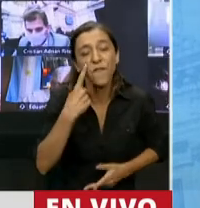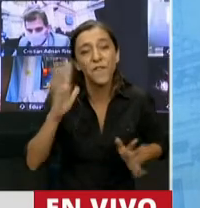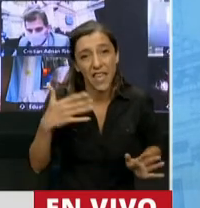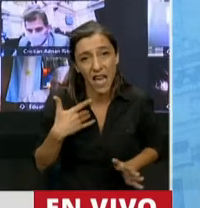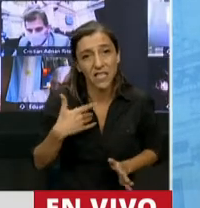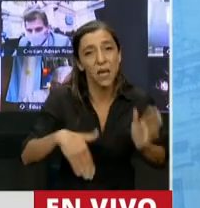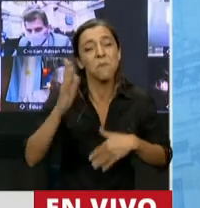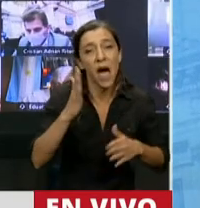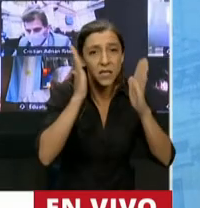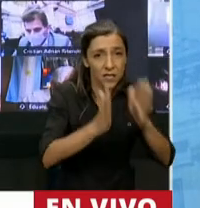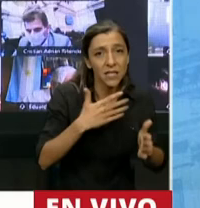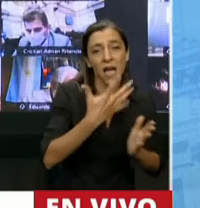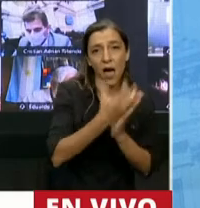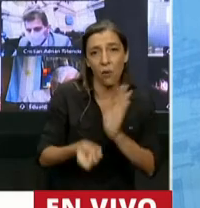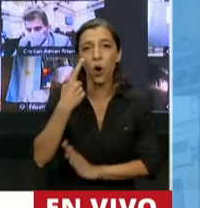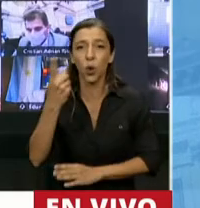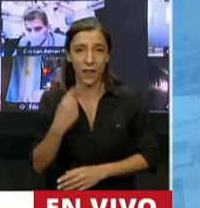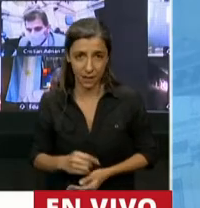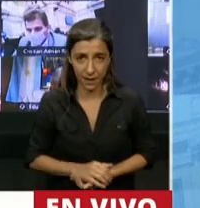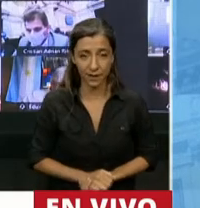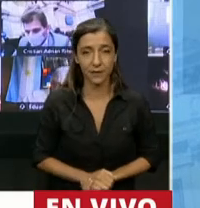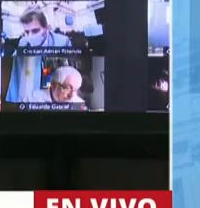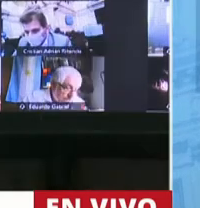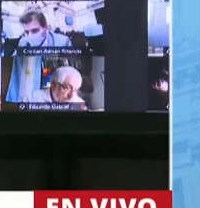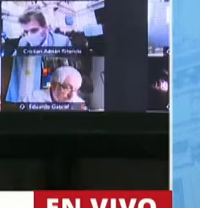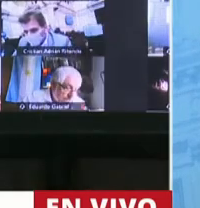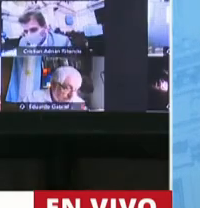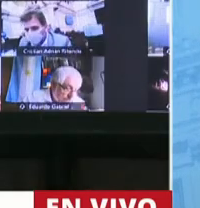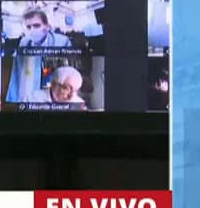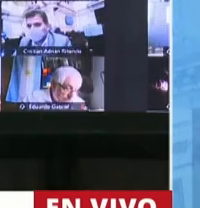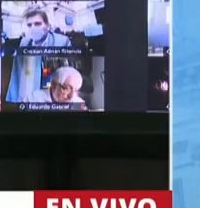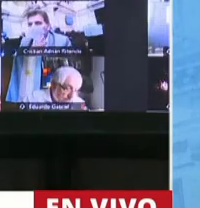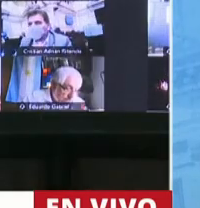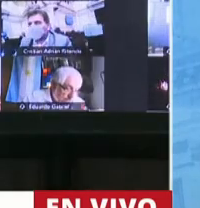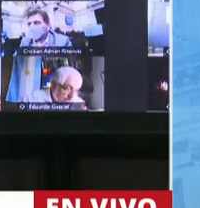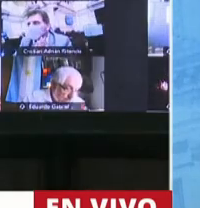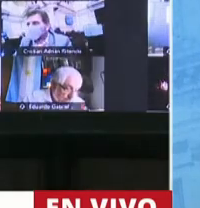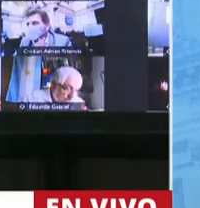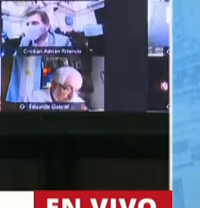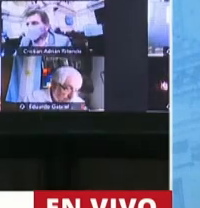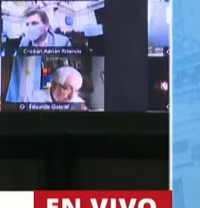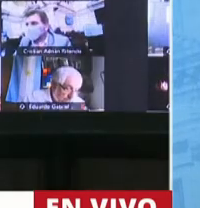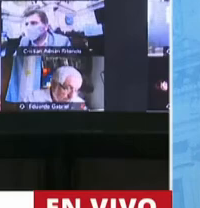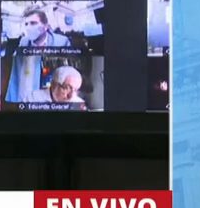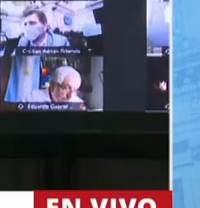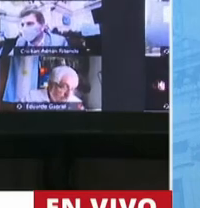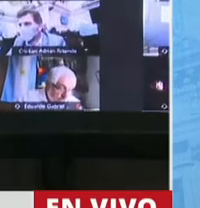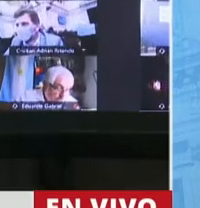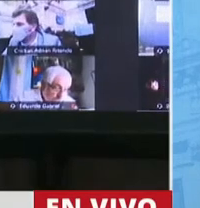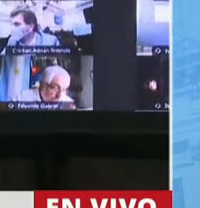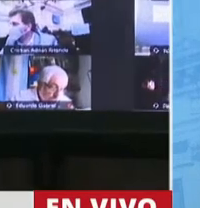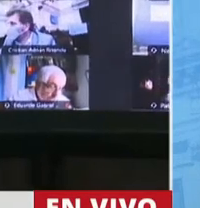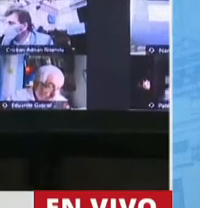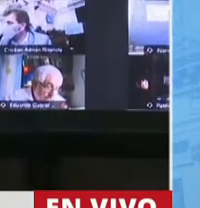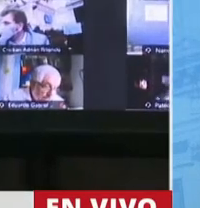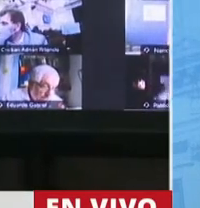muchas gracias muchas gracias diputada morales gorleri la cuestión de privilegio será girada a la comisión